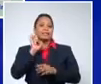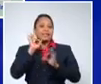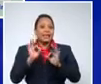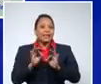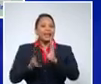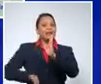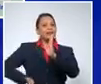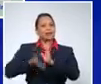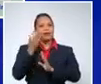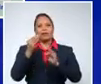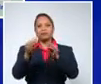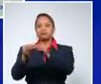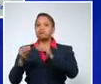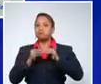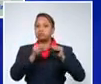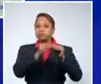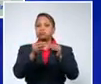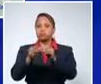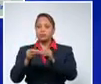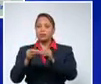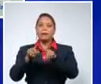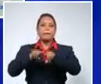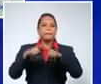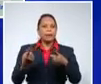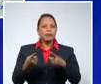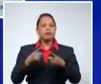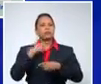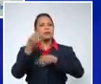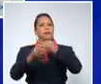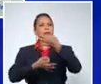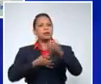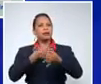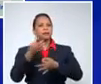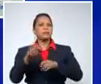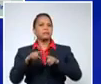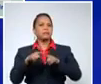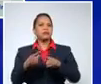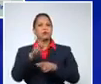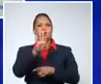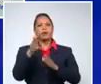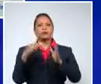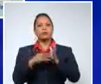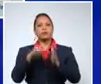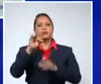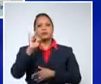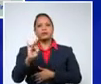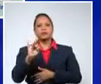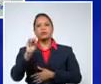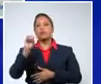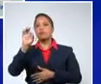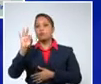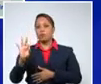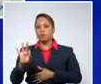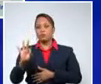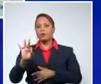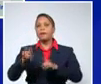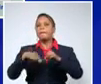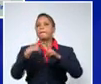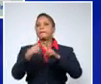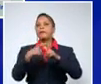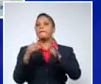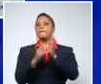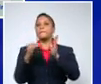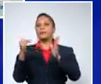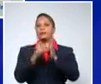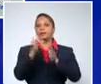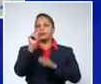la transmisión que tenemos. Sin embargo, estamos hablando de 4.708 por millón de